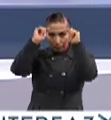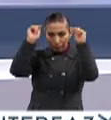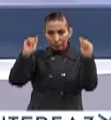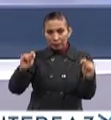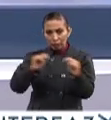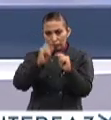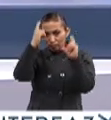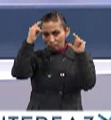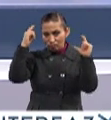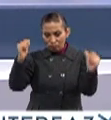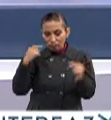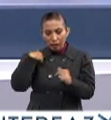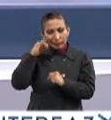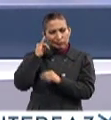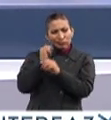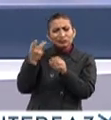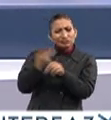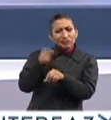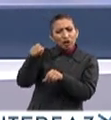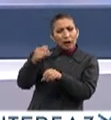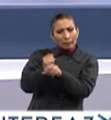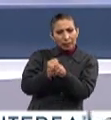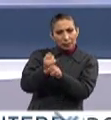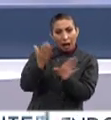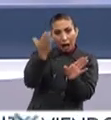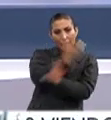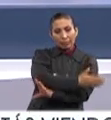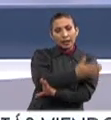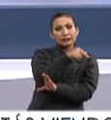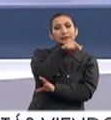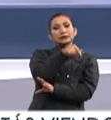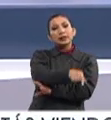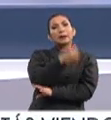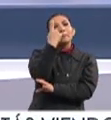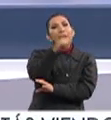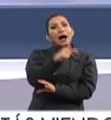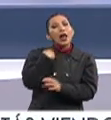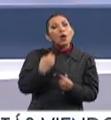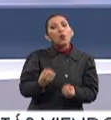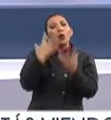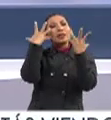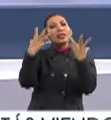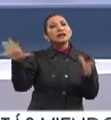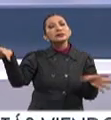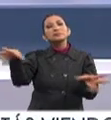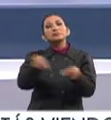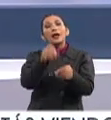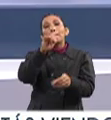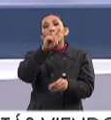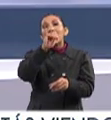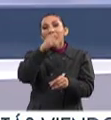en donde le dieron seguimiento a una investigación que se había hecho anteriormente para cuantificar la cantidad de